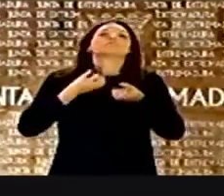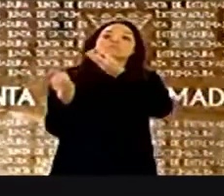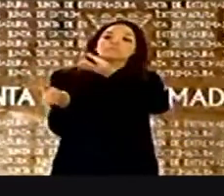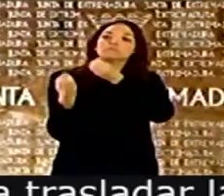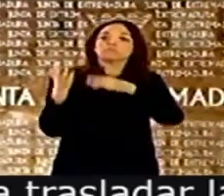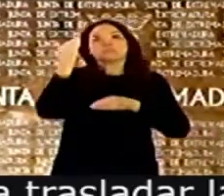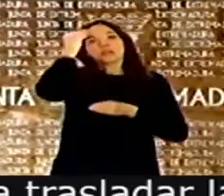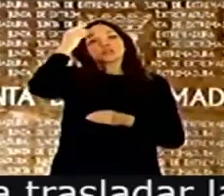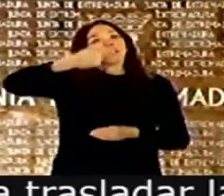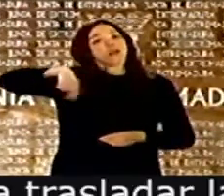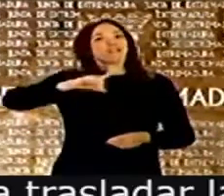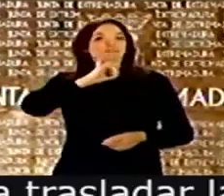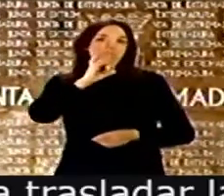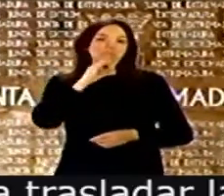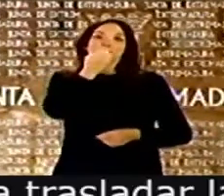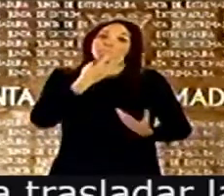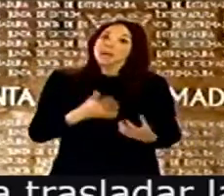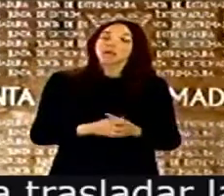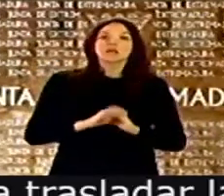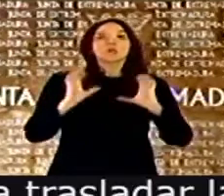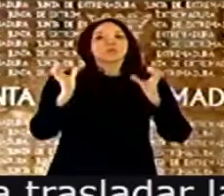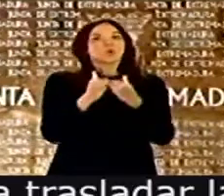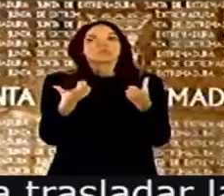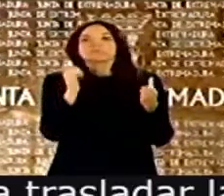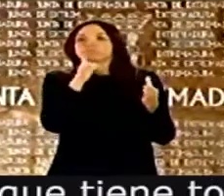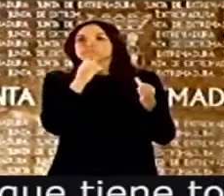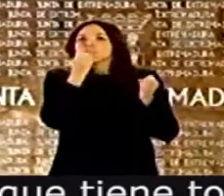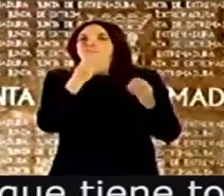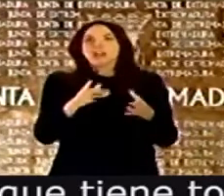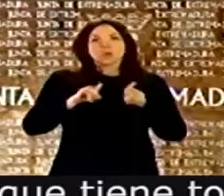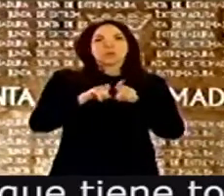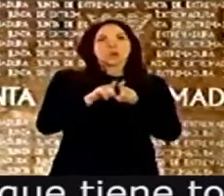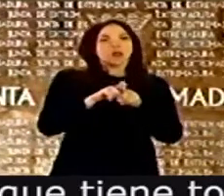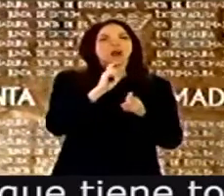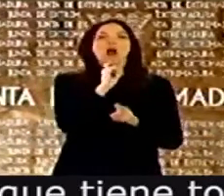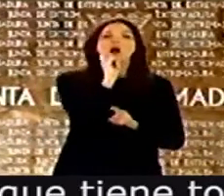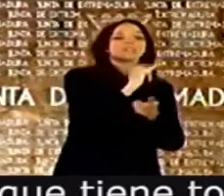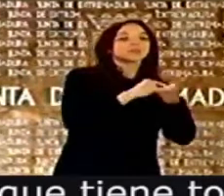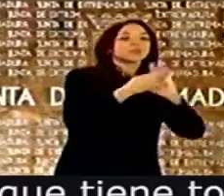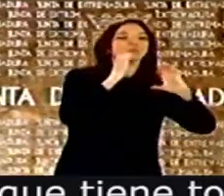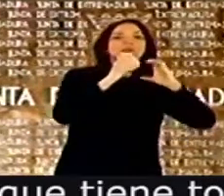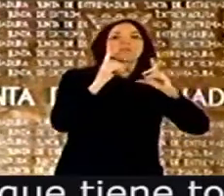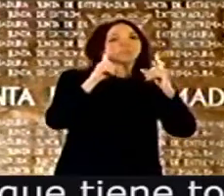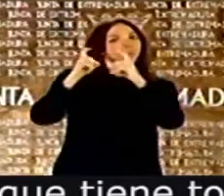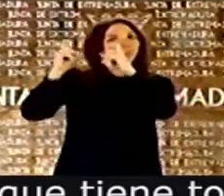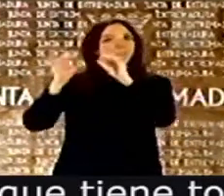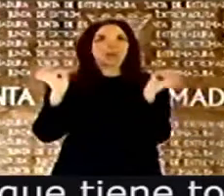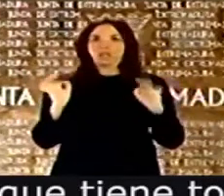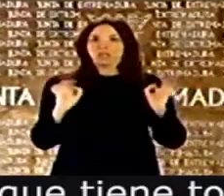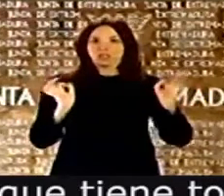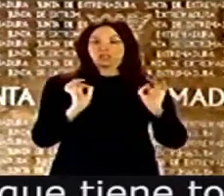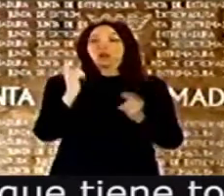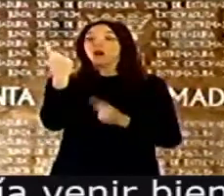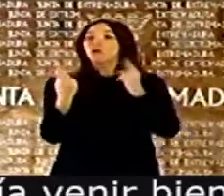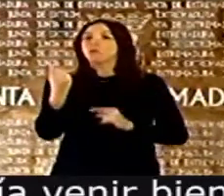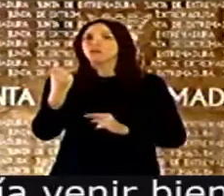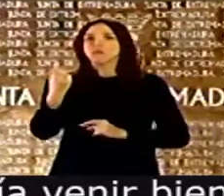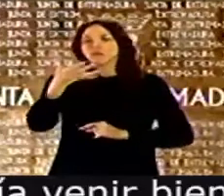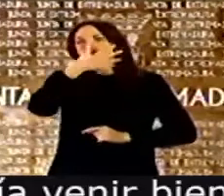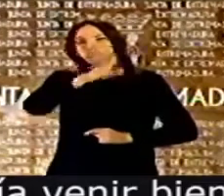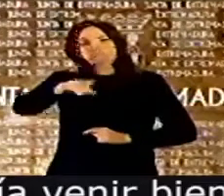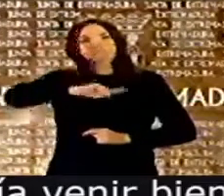bien. Fue una reunión absolutamente discreta, sin convocatoria de medios, a la que luego algunos de los que vinieron me acusaron de que lo hacía electoral. Es decir, o sea,